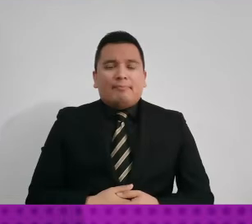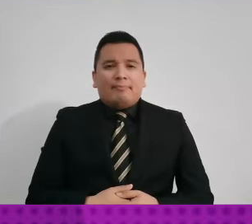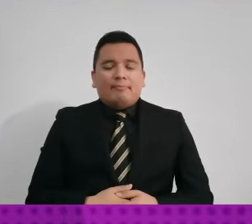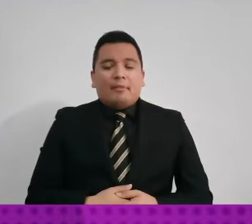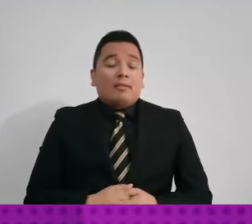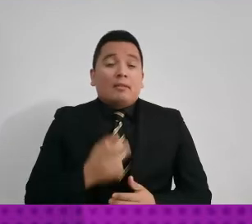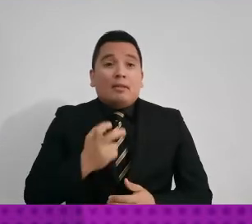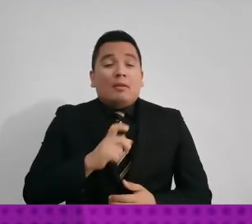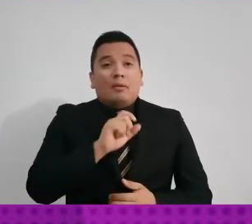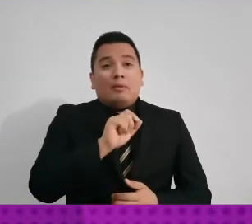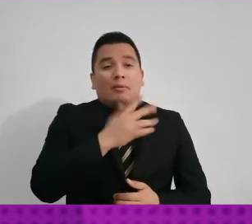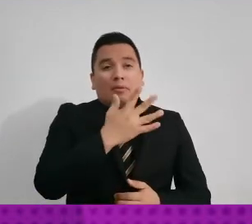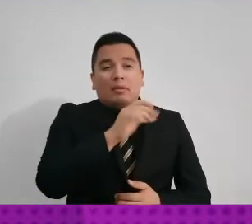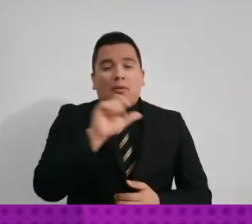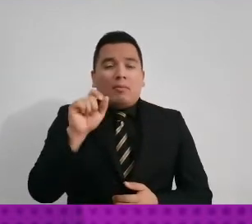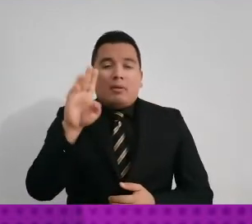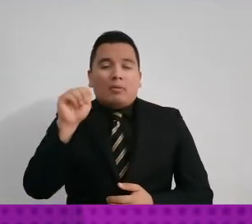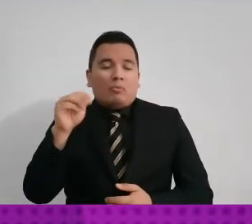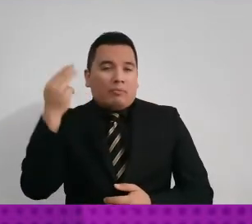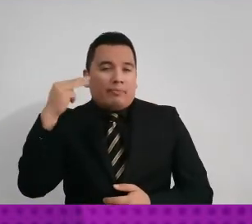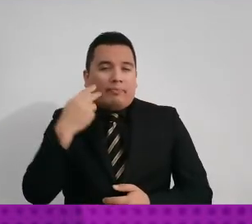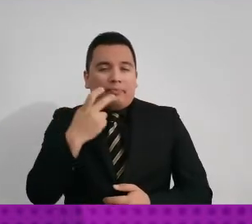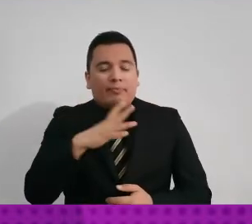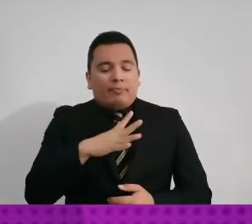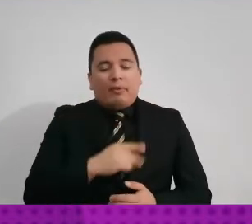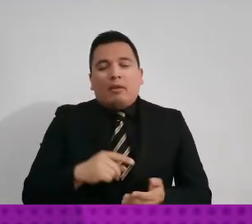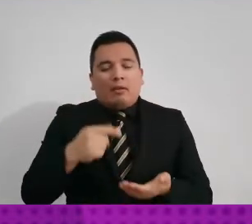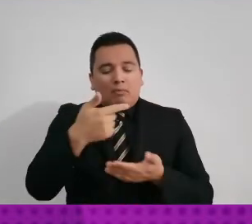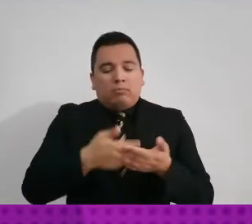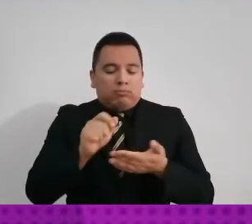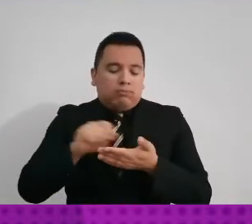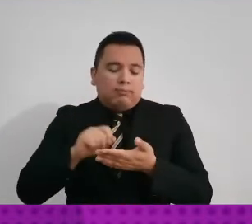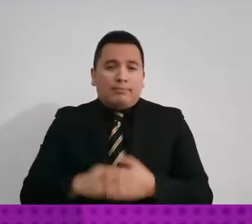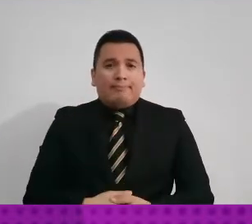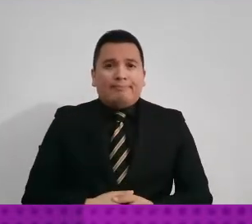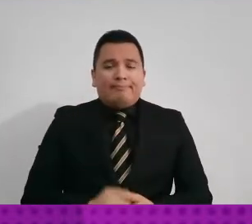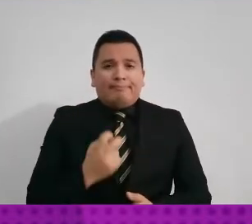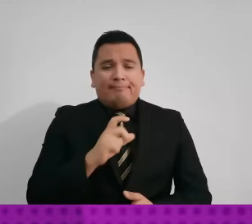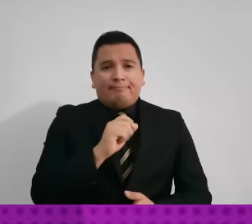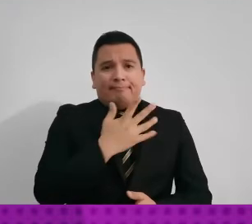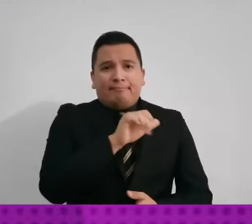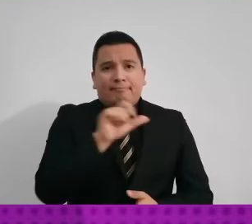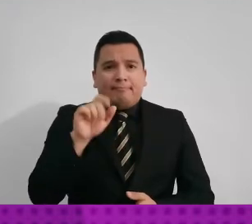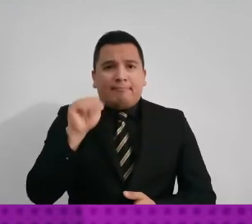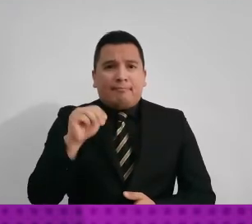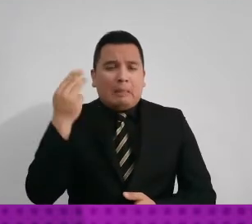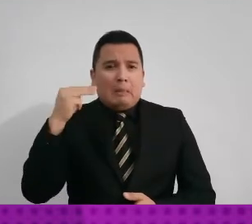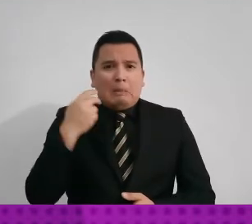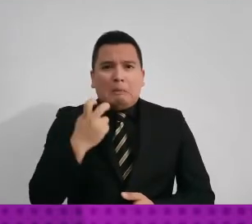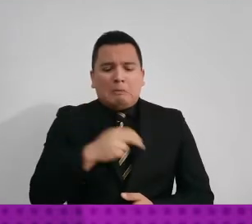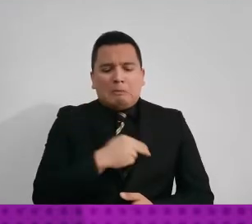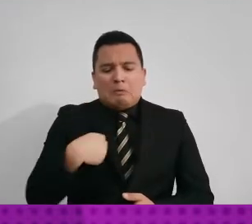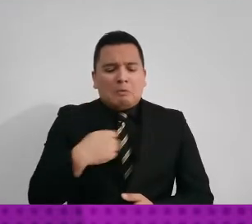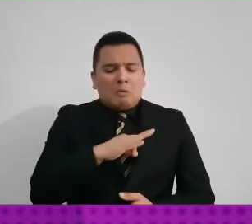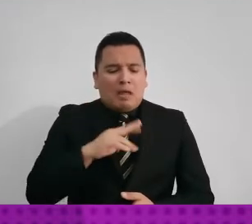sanitaria. Pero sí, efectivamente, del 25 al 29 de marzo llevaremos a cabo estos registros. Ok, 25 al 29 de